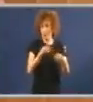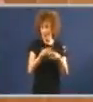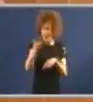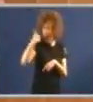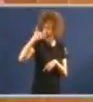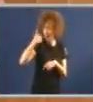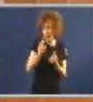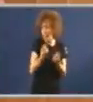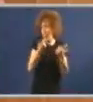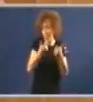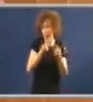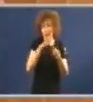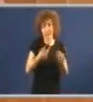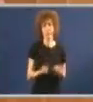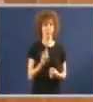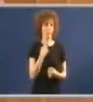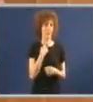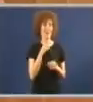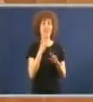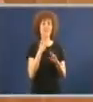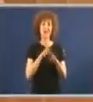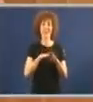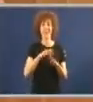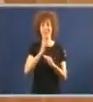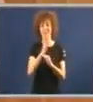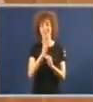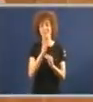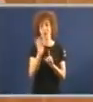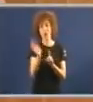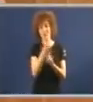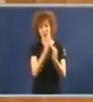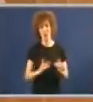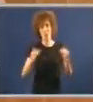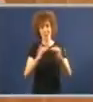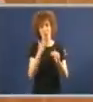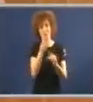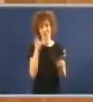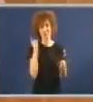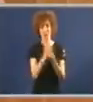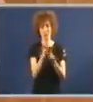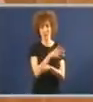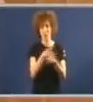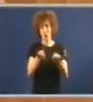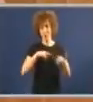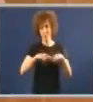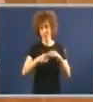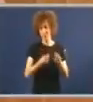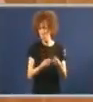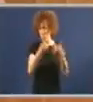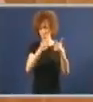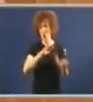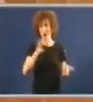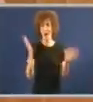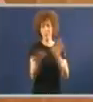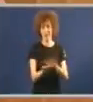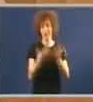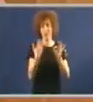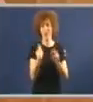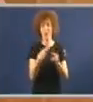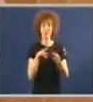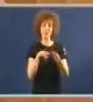que contaba a prol da igualdade e contra a violencia machista. Escasa implementación de políticas de igualdade e